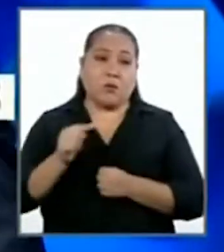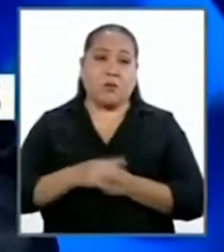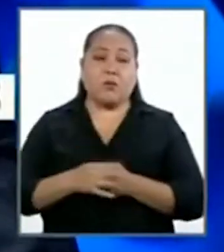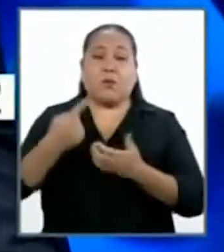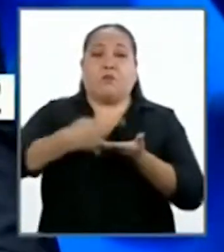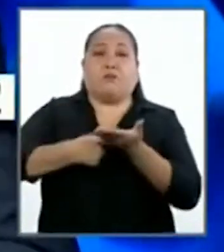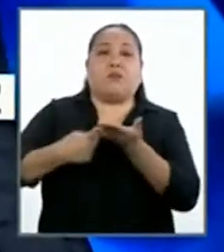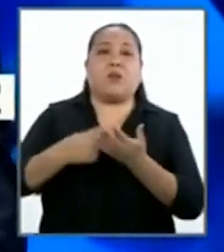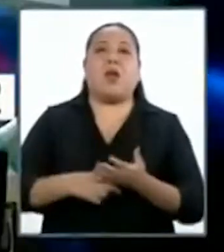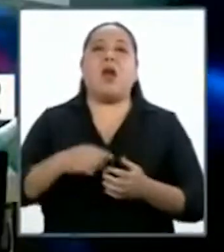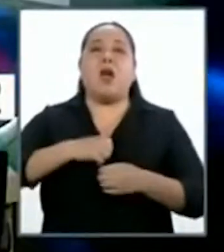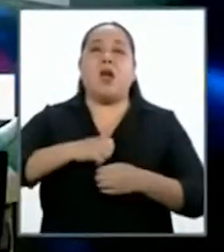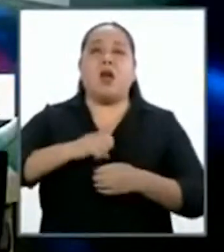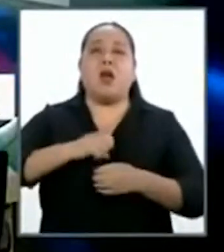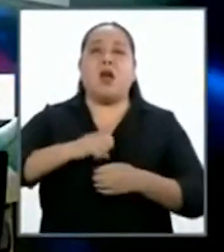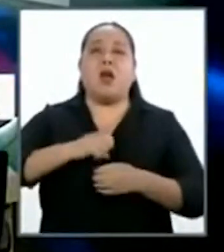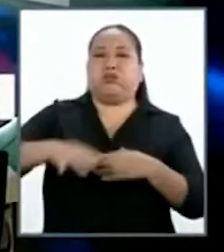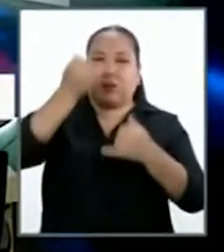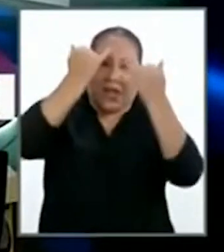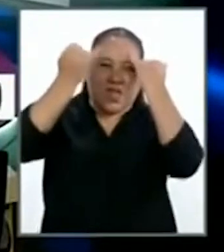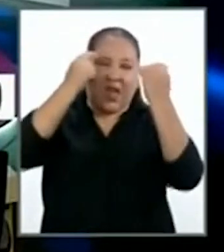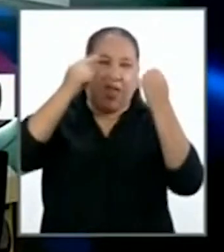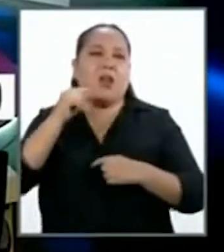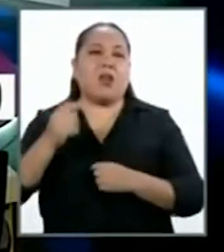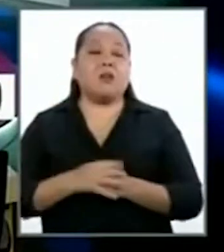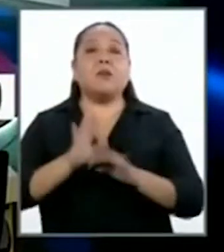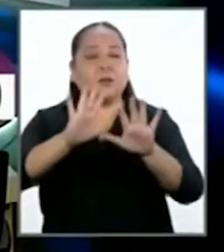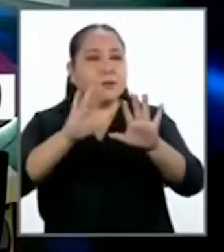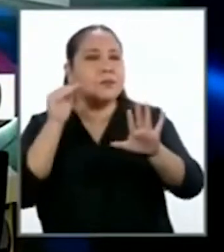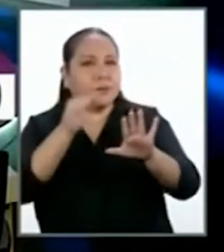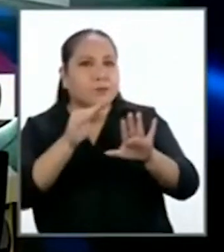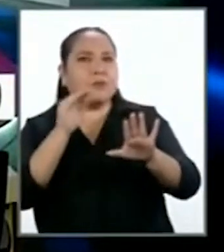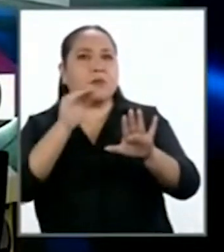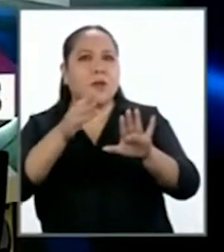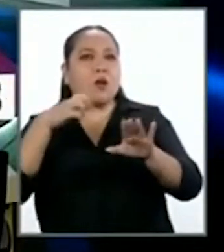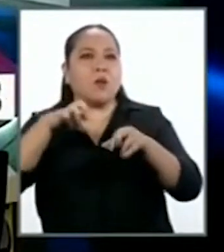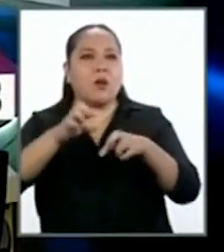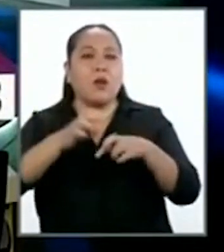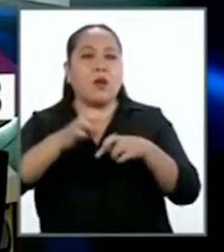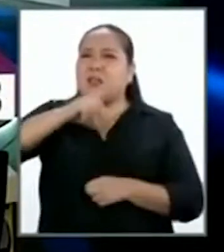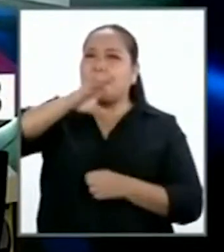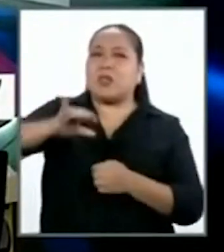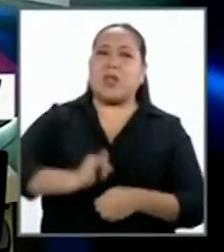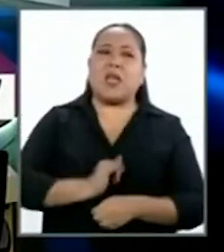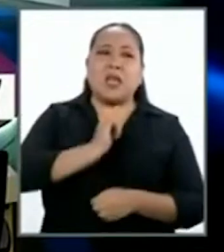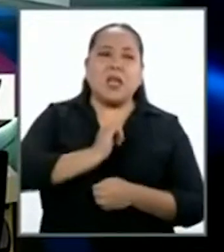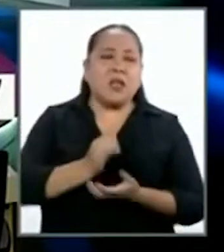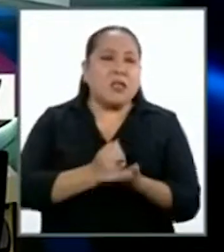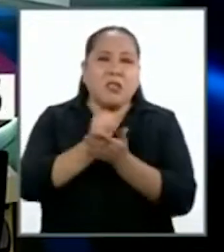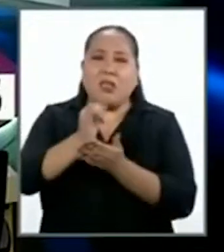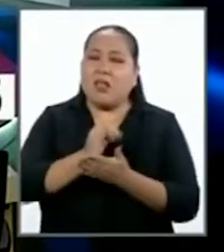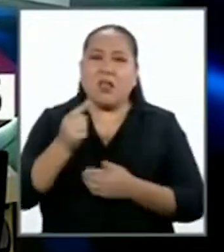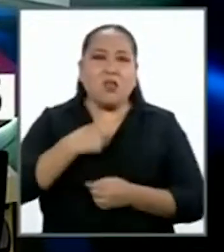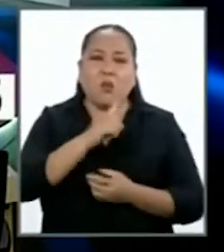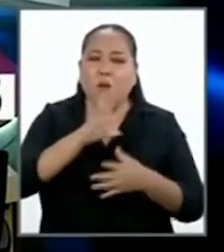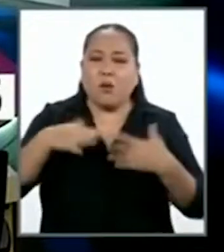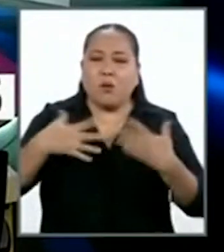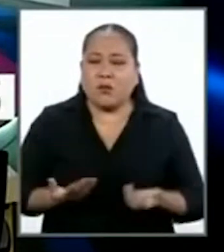y nos permite y nos permite ser y